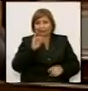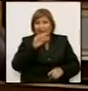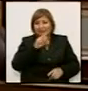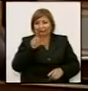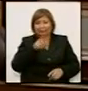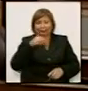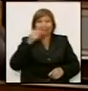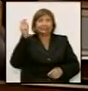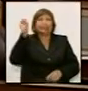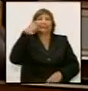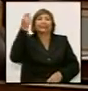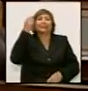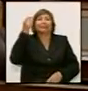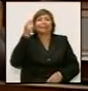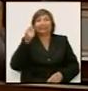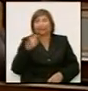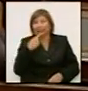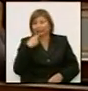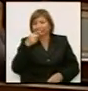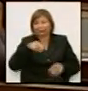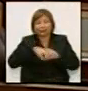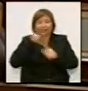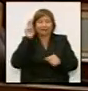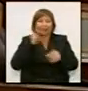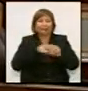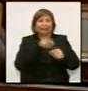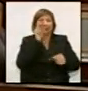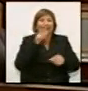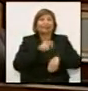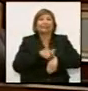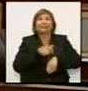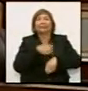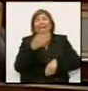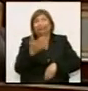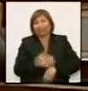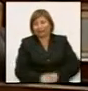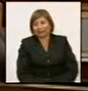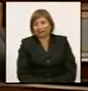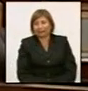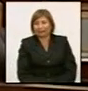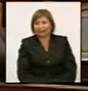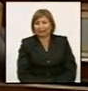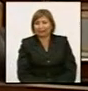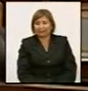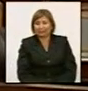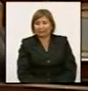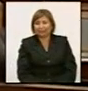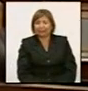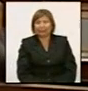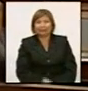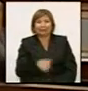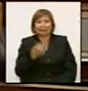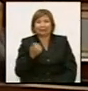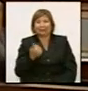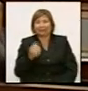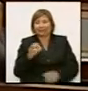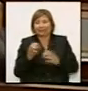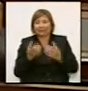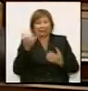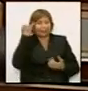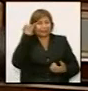sido apristas y estaban renunciantes en ese momento, con otra sangre y otra